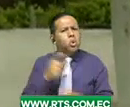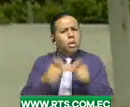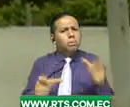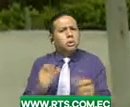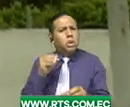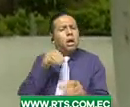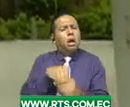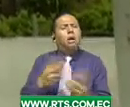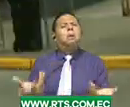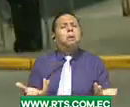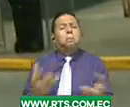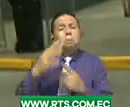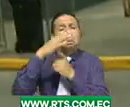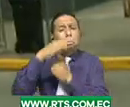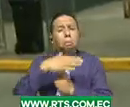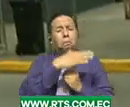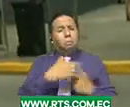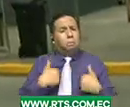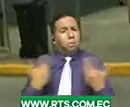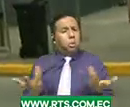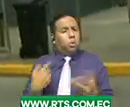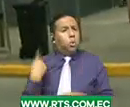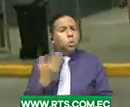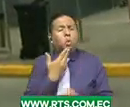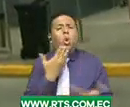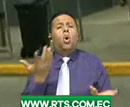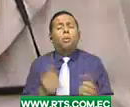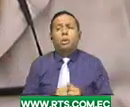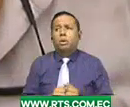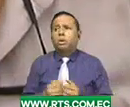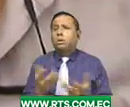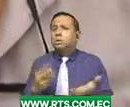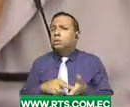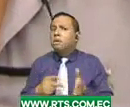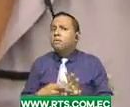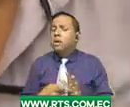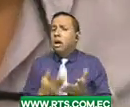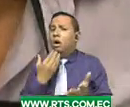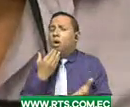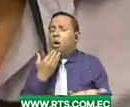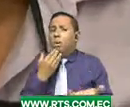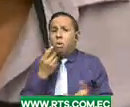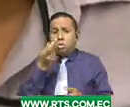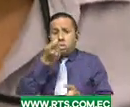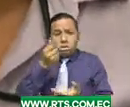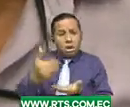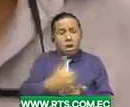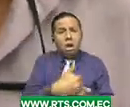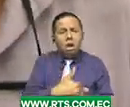afiliados. Las personas que deben ser personas probas, no con el ánimo de ir a llevarse el